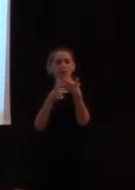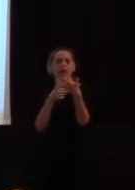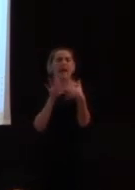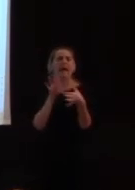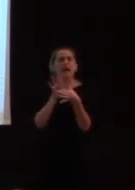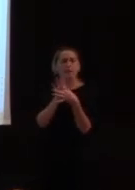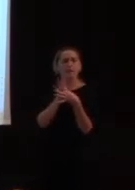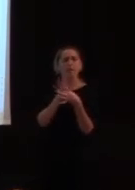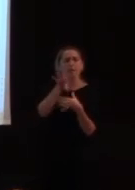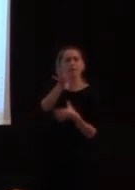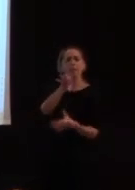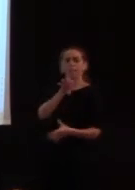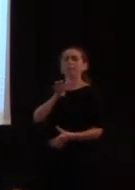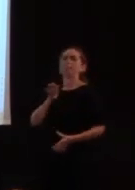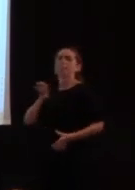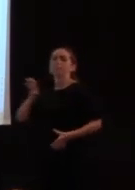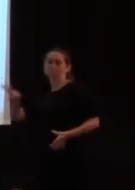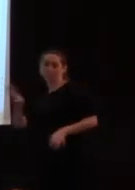dossier.